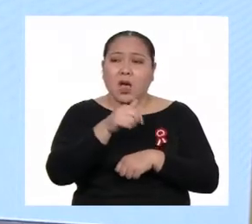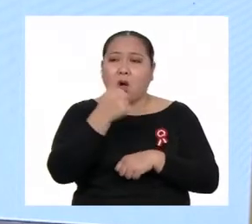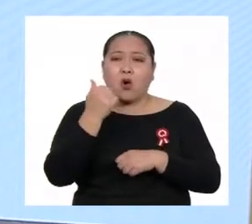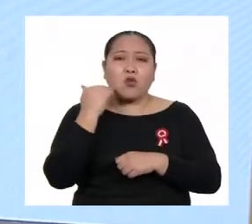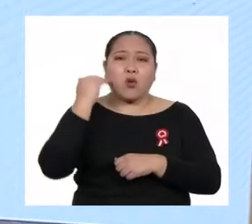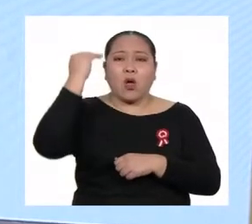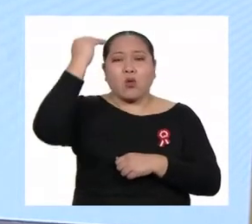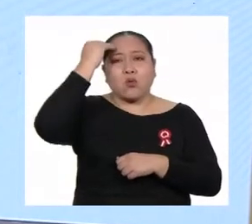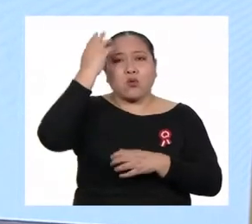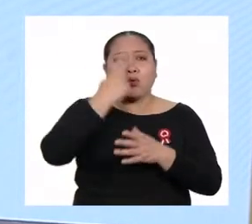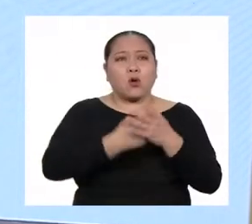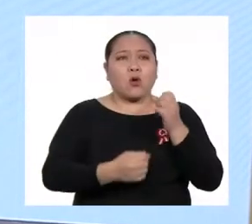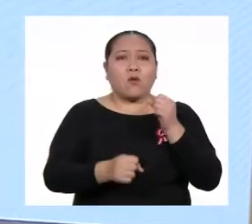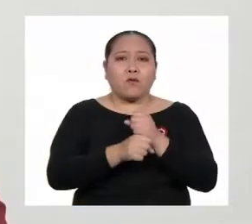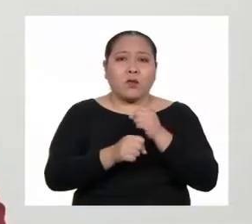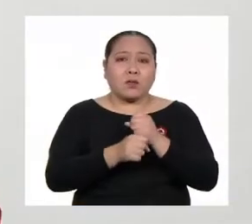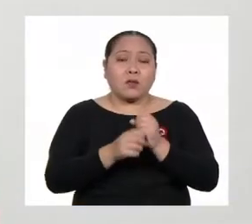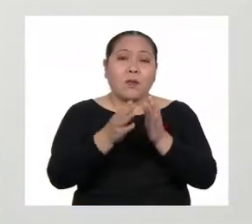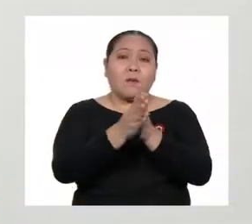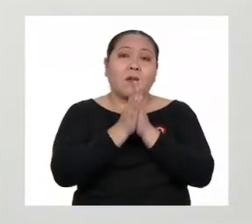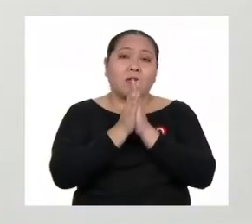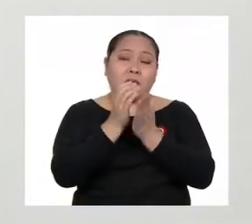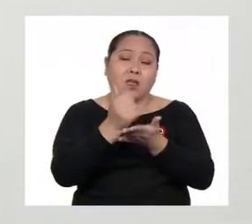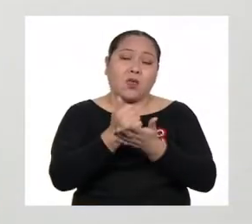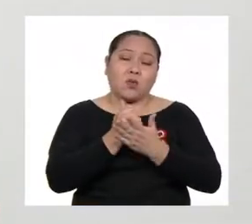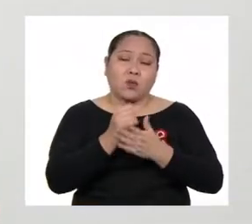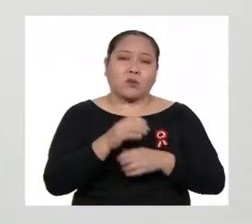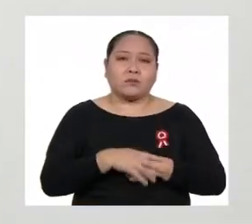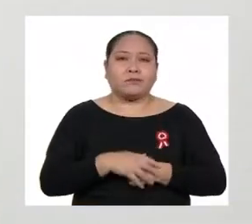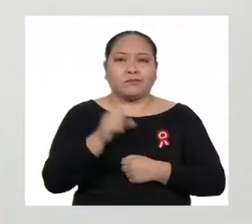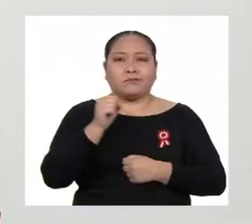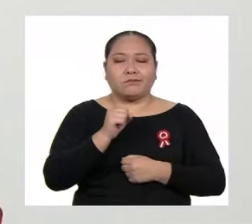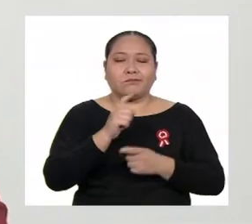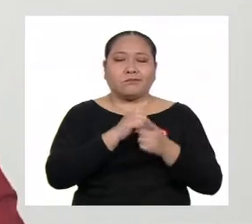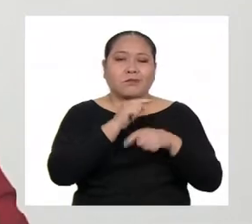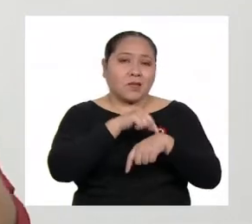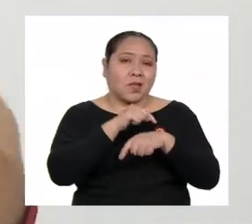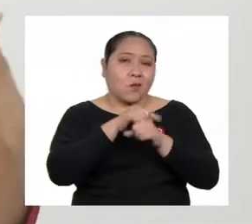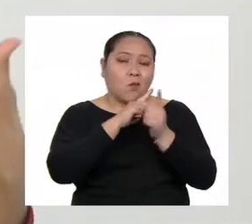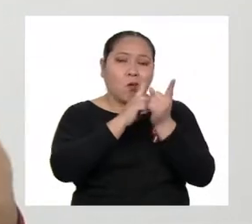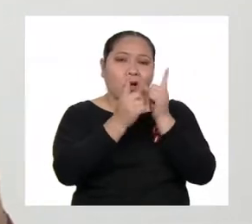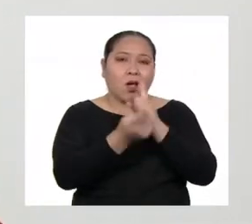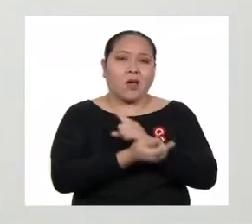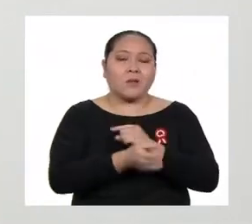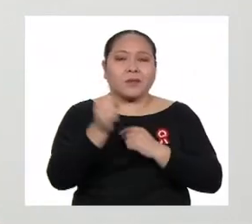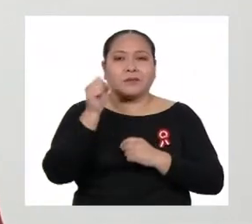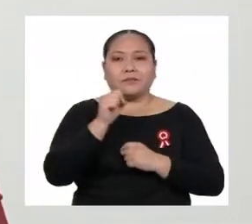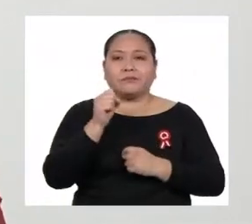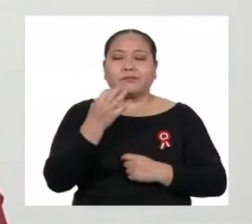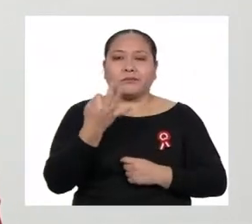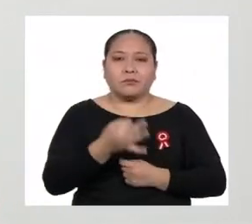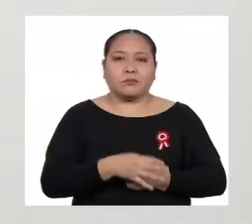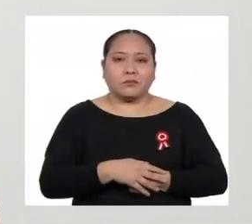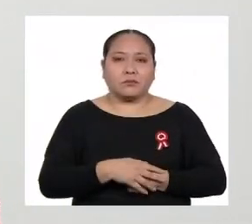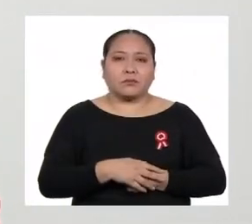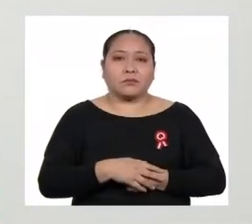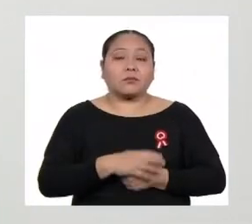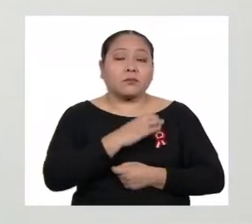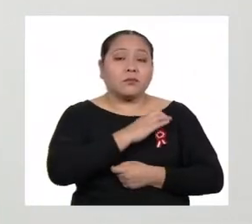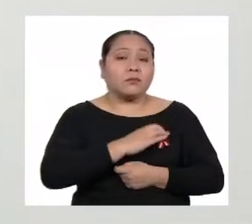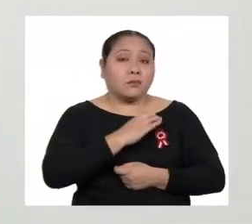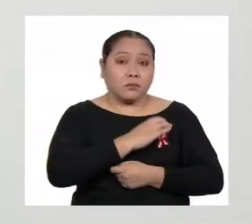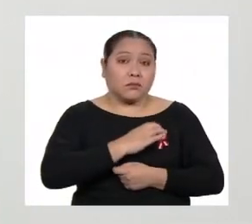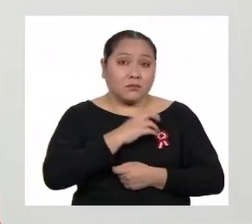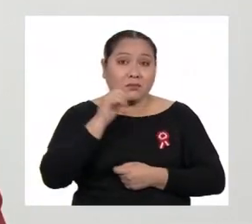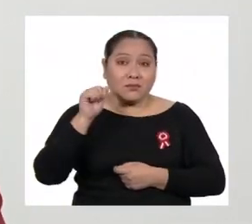de confianza y pedir ayuda. Es verdad, los tiempos cambian. Definitivamente, el carácter de